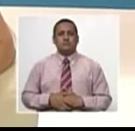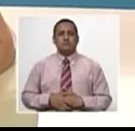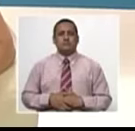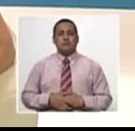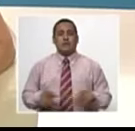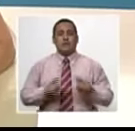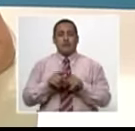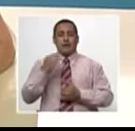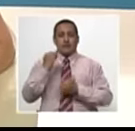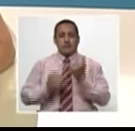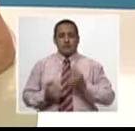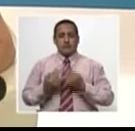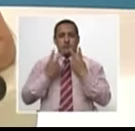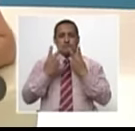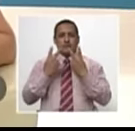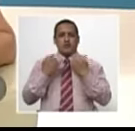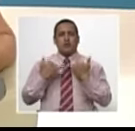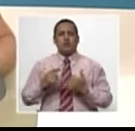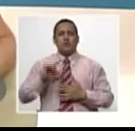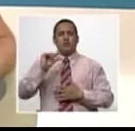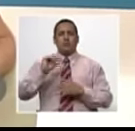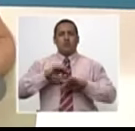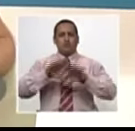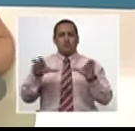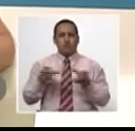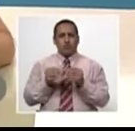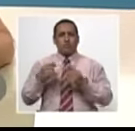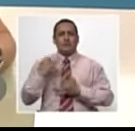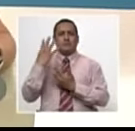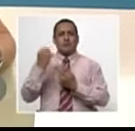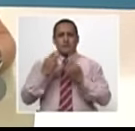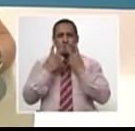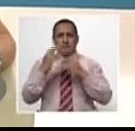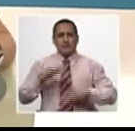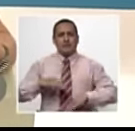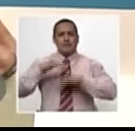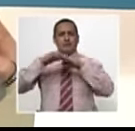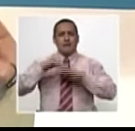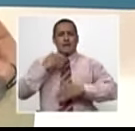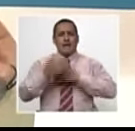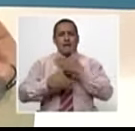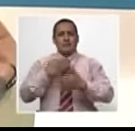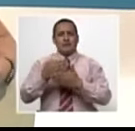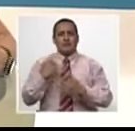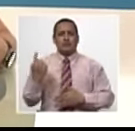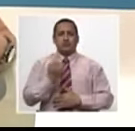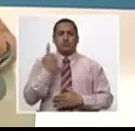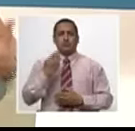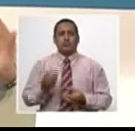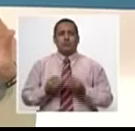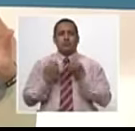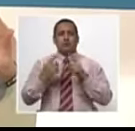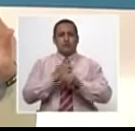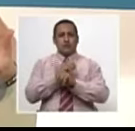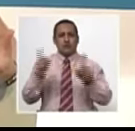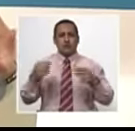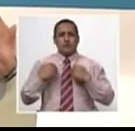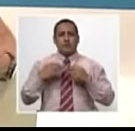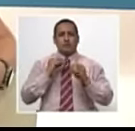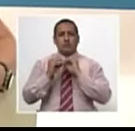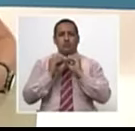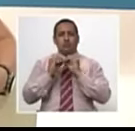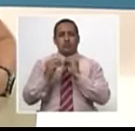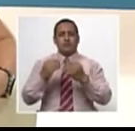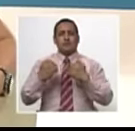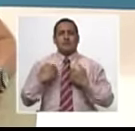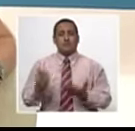Bueno, y al final aquí estamos un poco todos esperando a que el tema al parecer avance solo, porque si no somos parte de la solución, pues